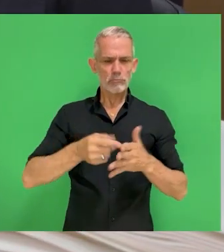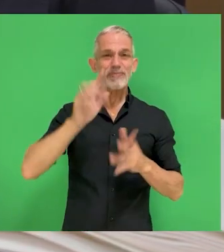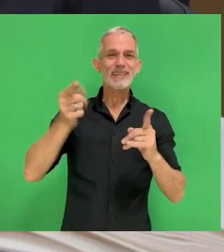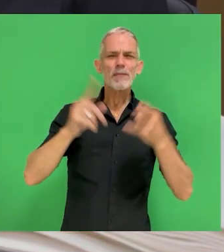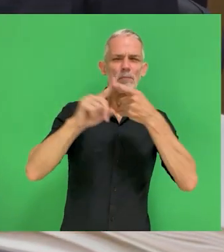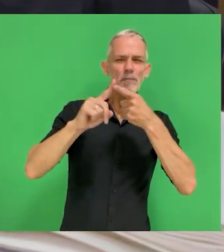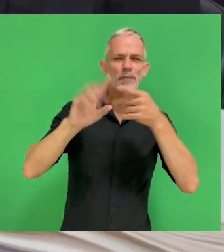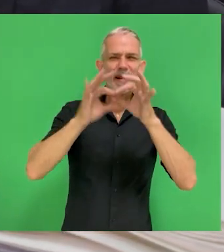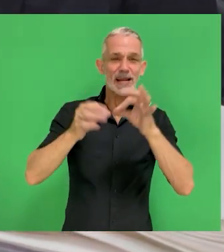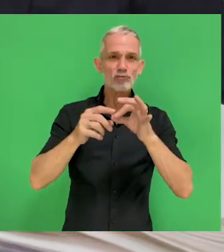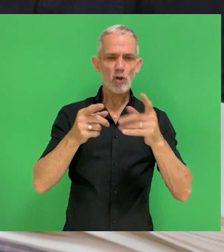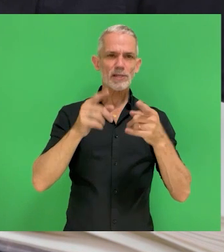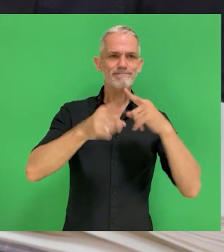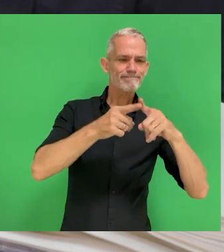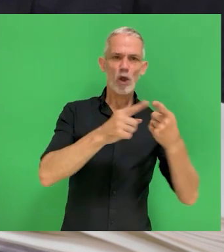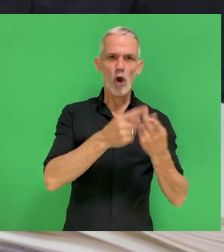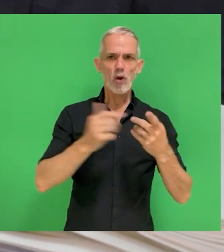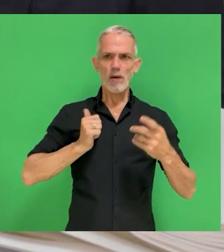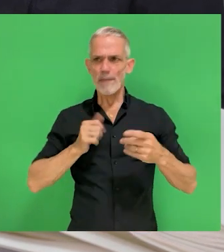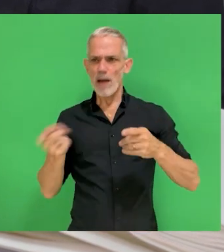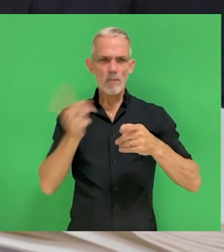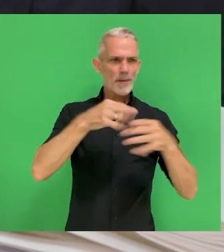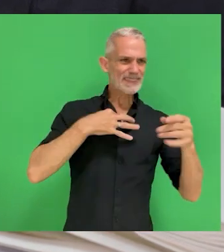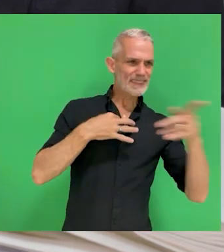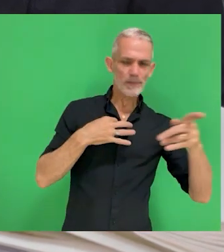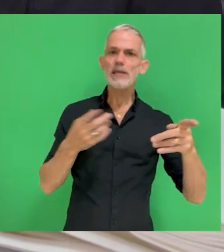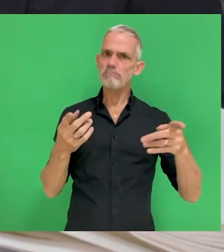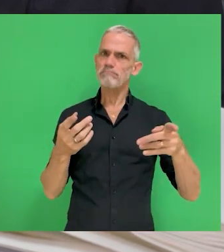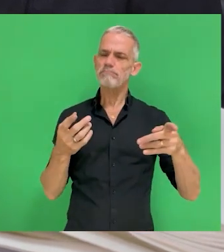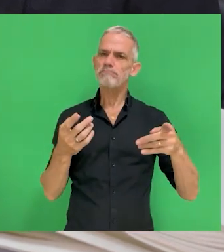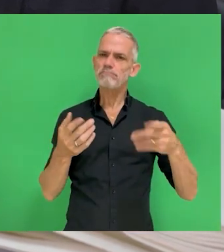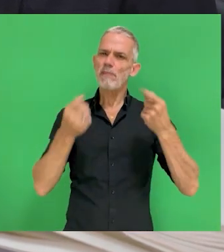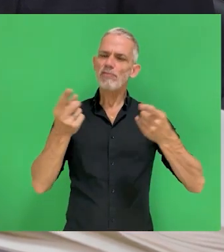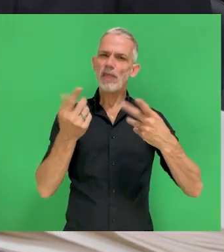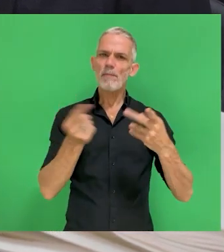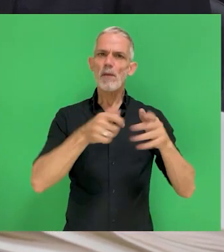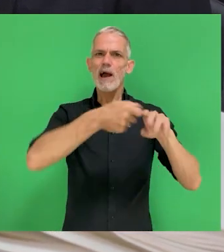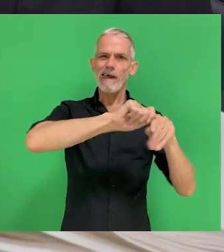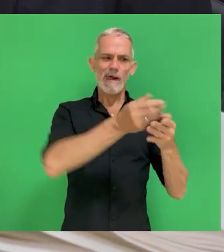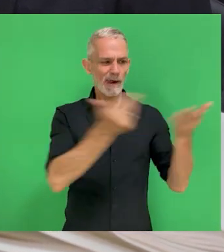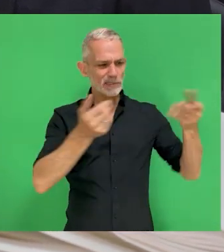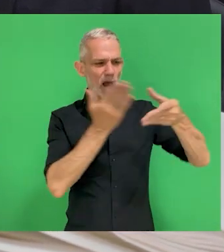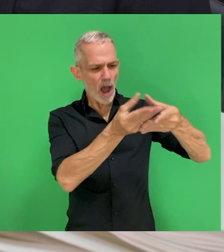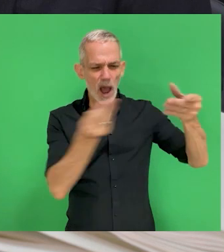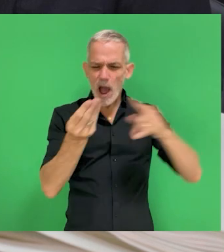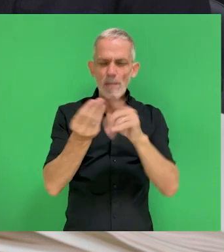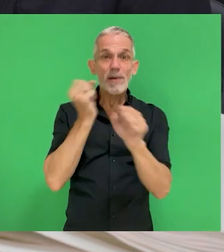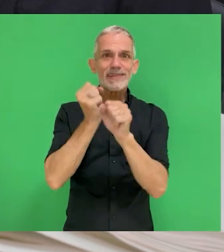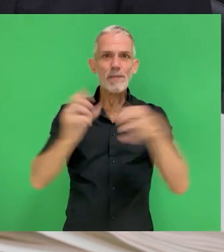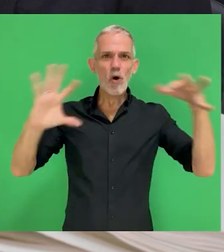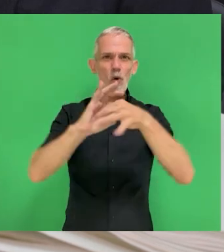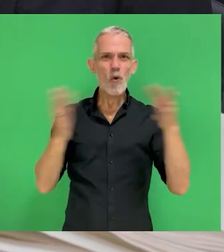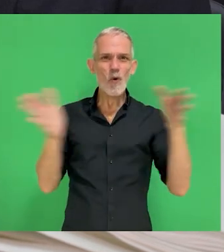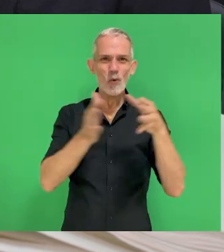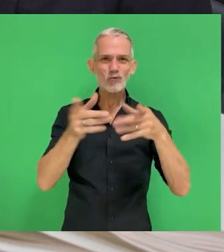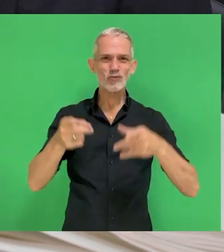las relaciones con las fuerzas es algo que sin duda creo que es lo que se necesita, ¿no? El trabajo en conjunto para la